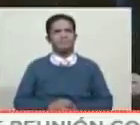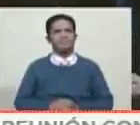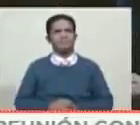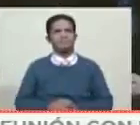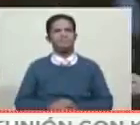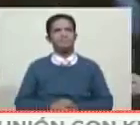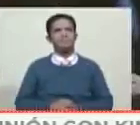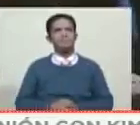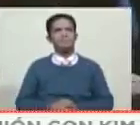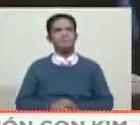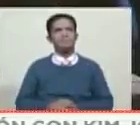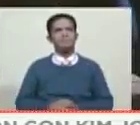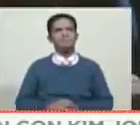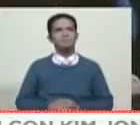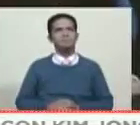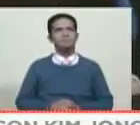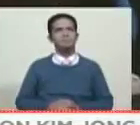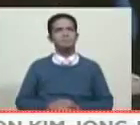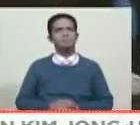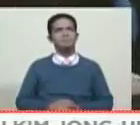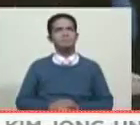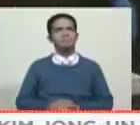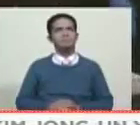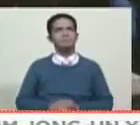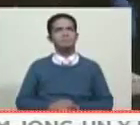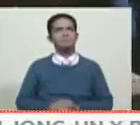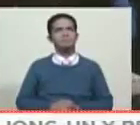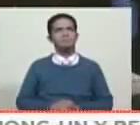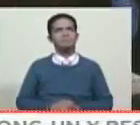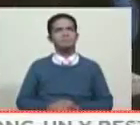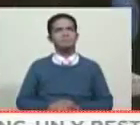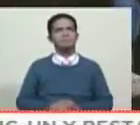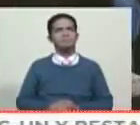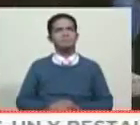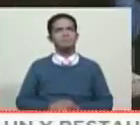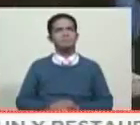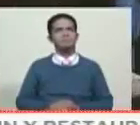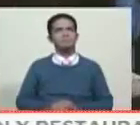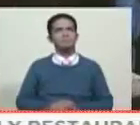El imperialismo... Toma, Osvaldo.